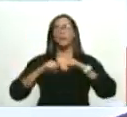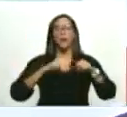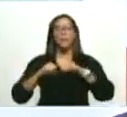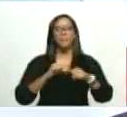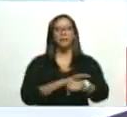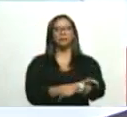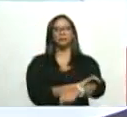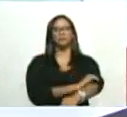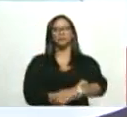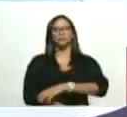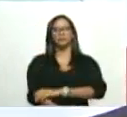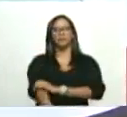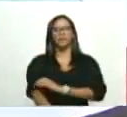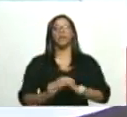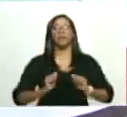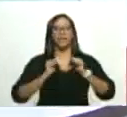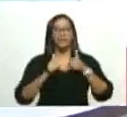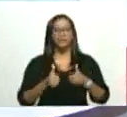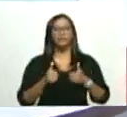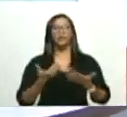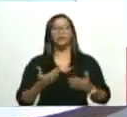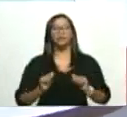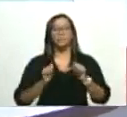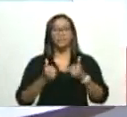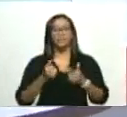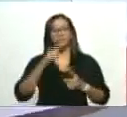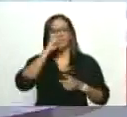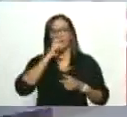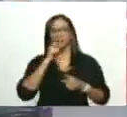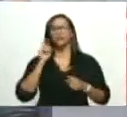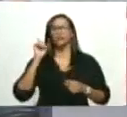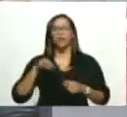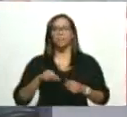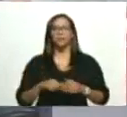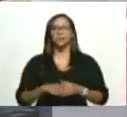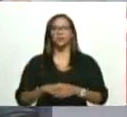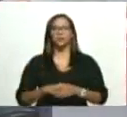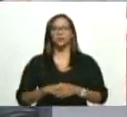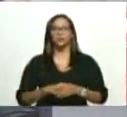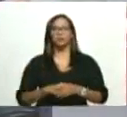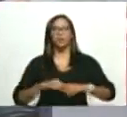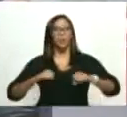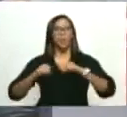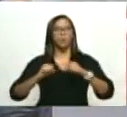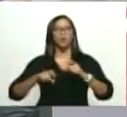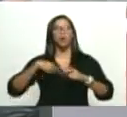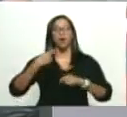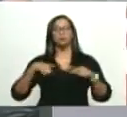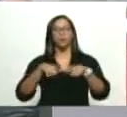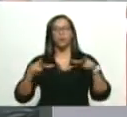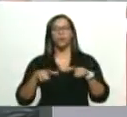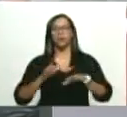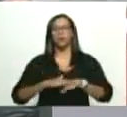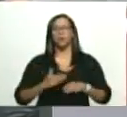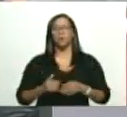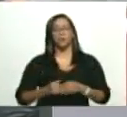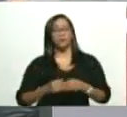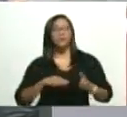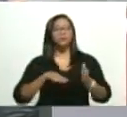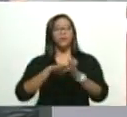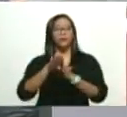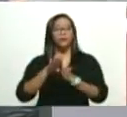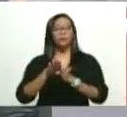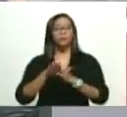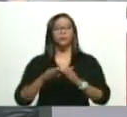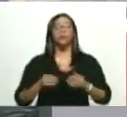aquí en este principio de siglo también movió a otros lugares, ¿no? Porque